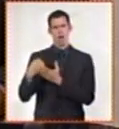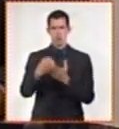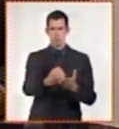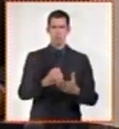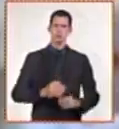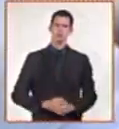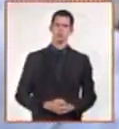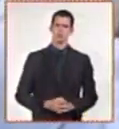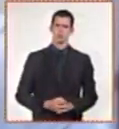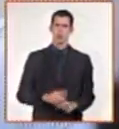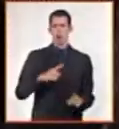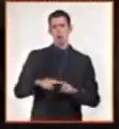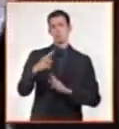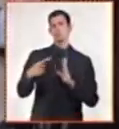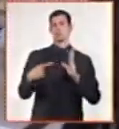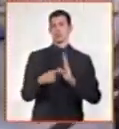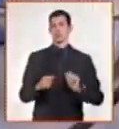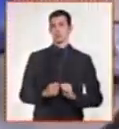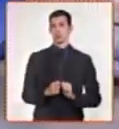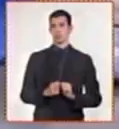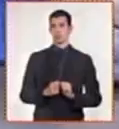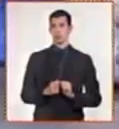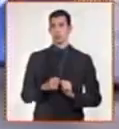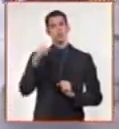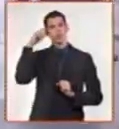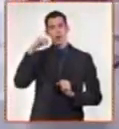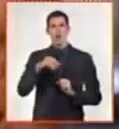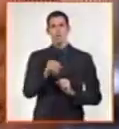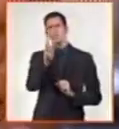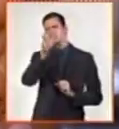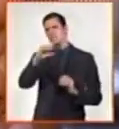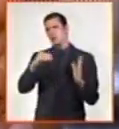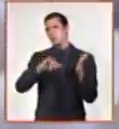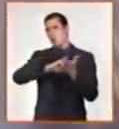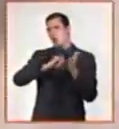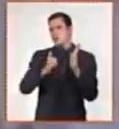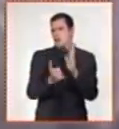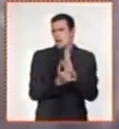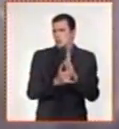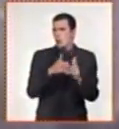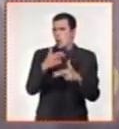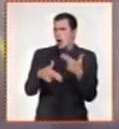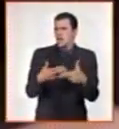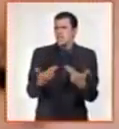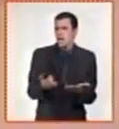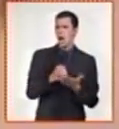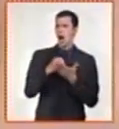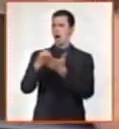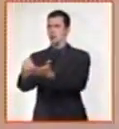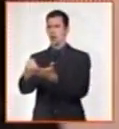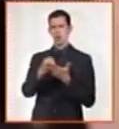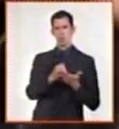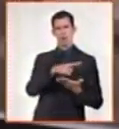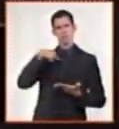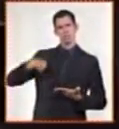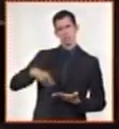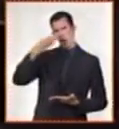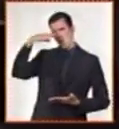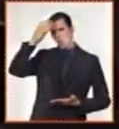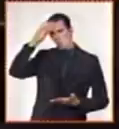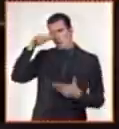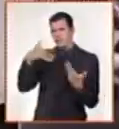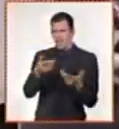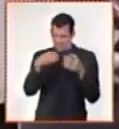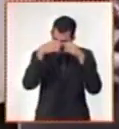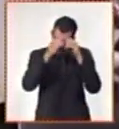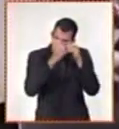destacados. Actualmente, más de 30 proyectos de cooperación de biotecnología avanza de manera acelerada